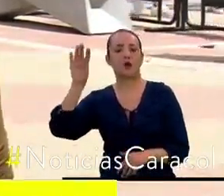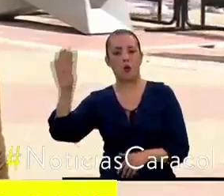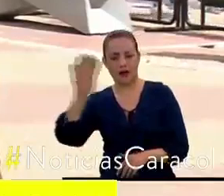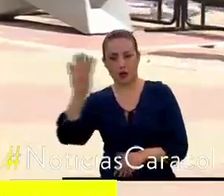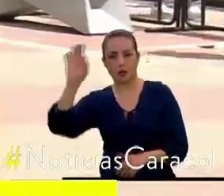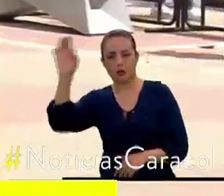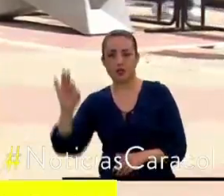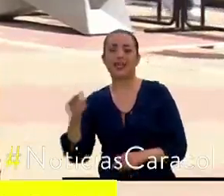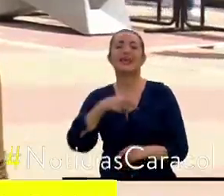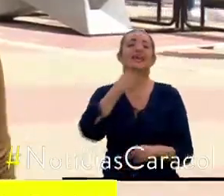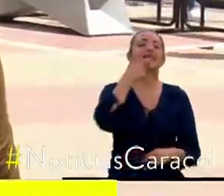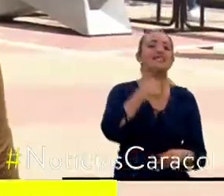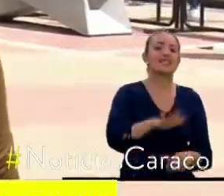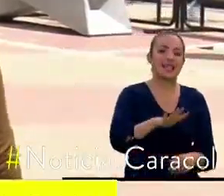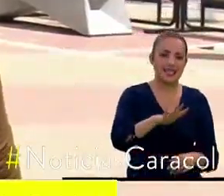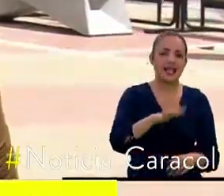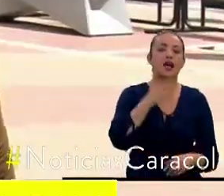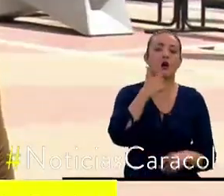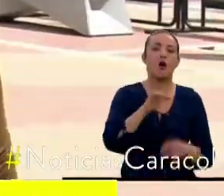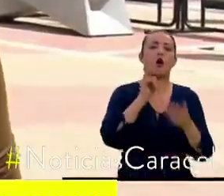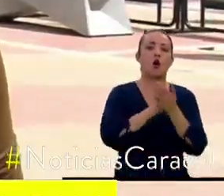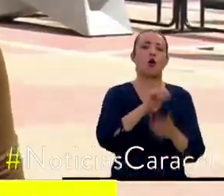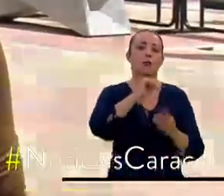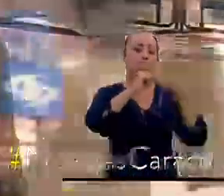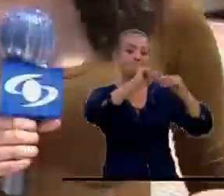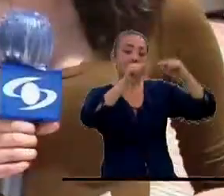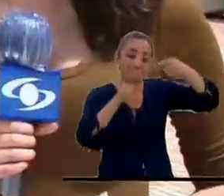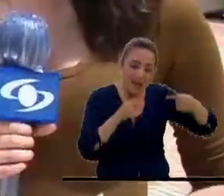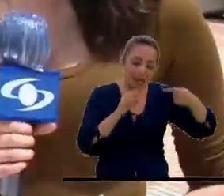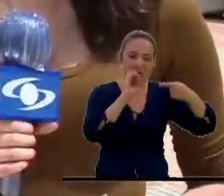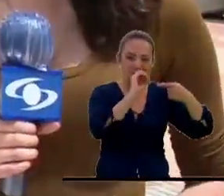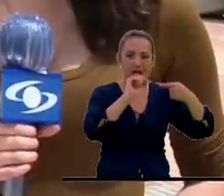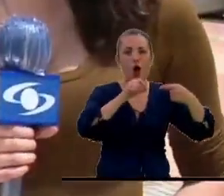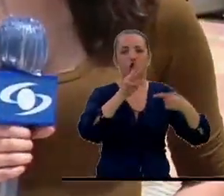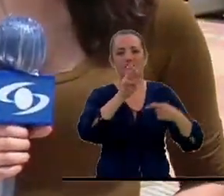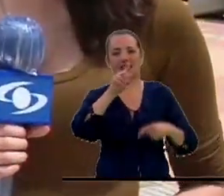menos 0.86%. Es la información desde el norte de Bogotá. Viviana Villate, Noticias Caracol.